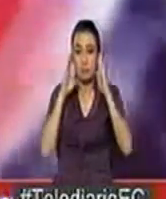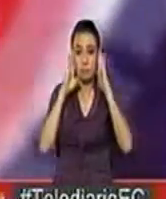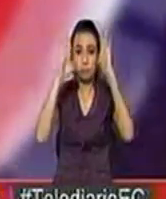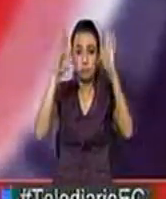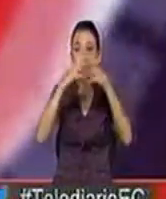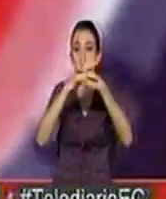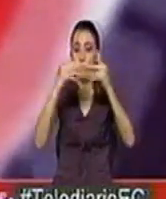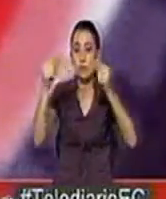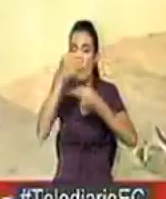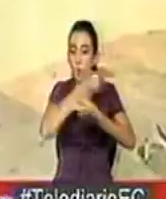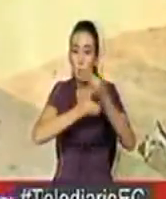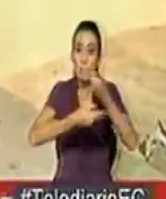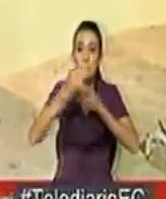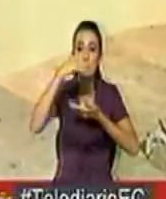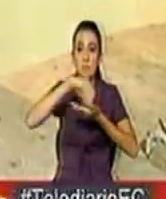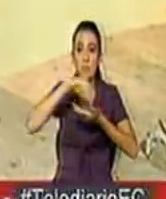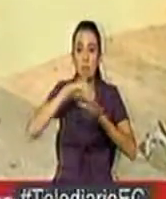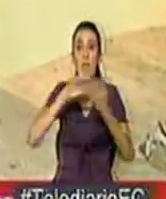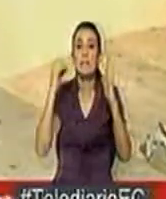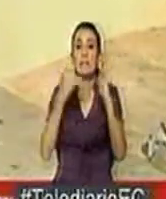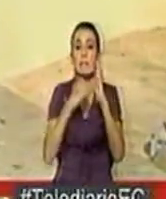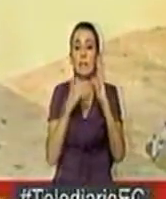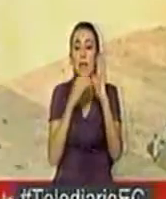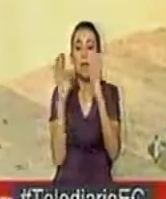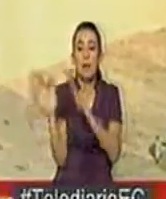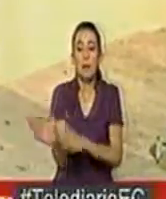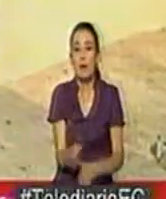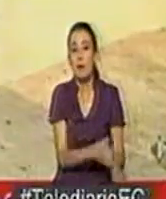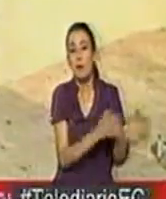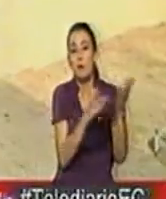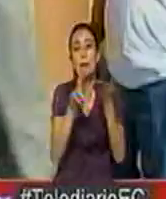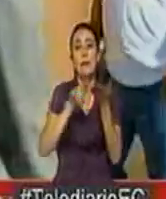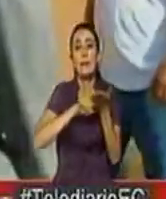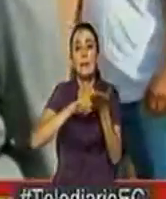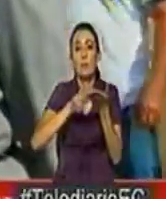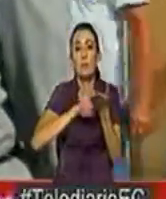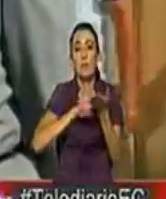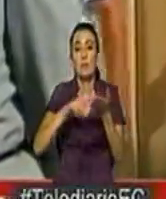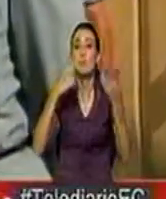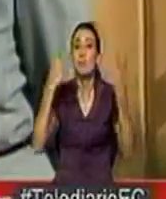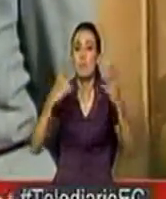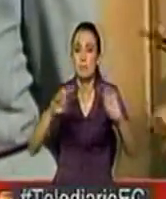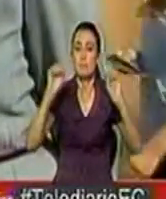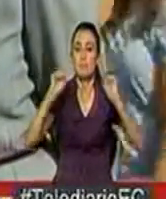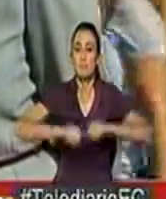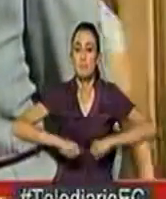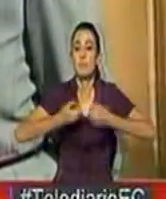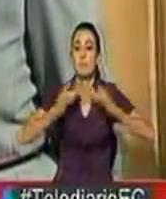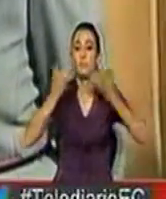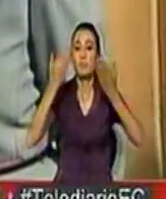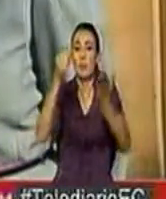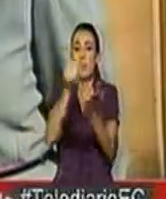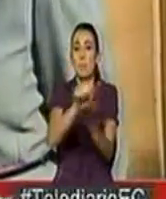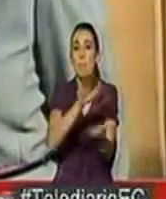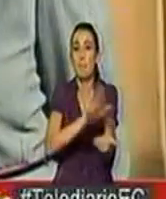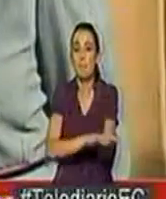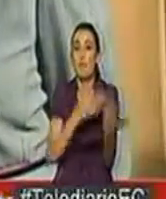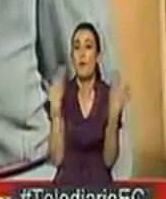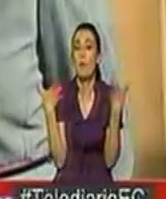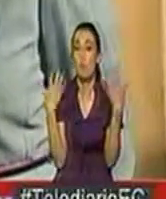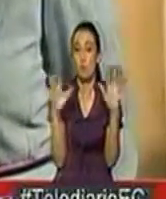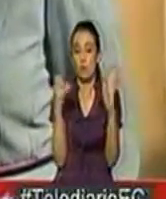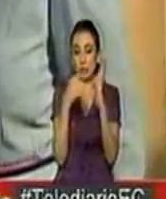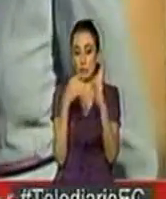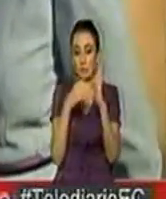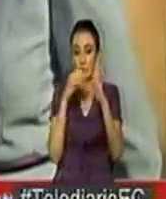del IVA a los GATS. Las cámaras productivas también se reunieron con el vicepresidente. Ellos proponen que el IVA no se toque y en torno al subsidio